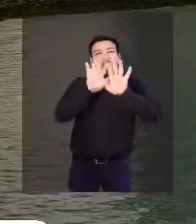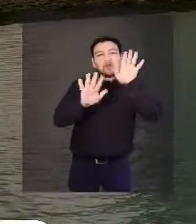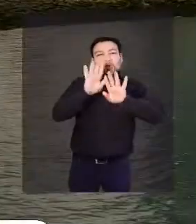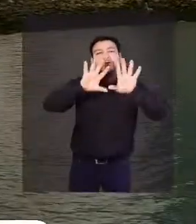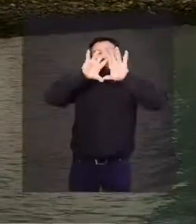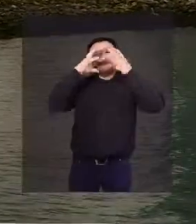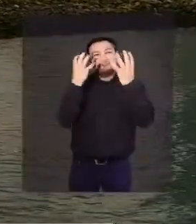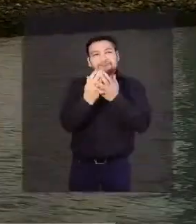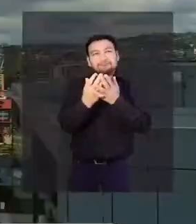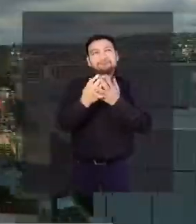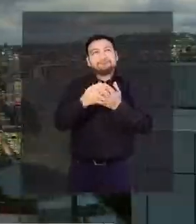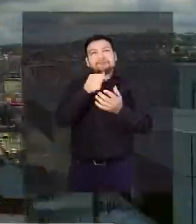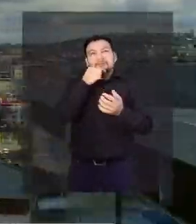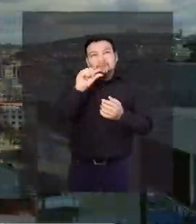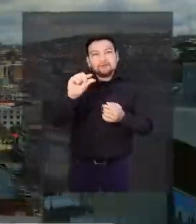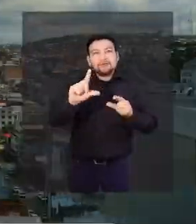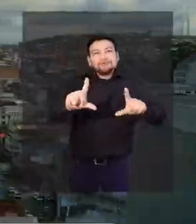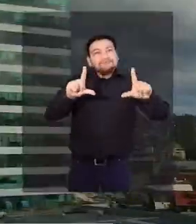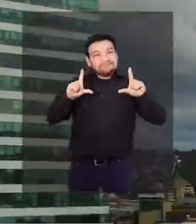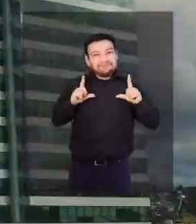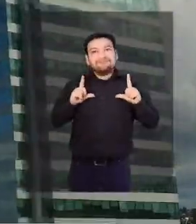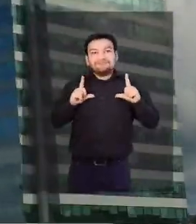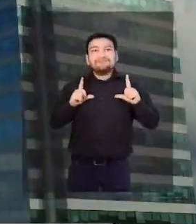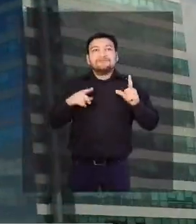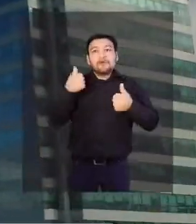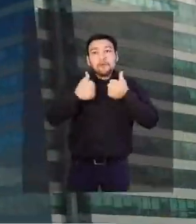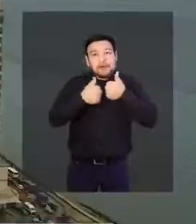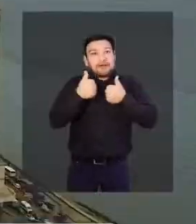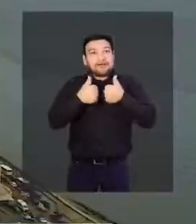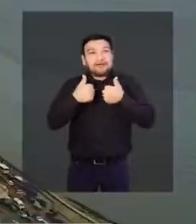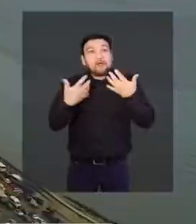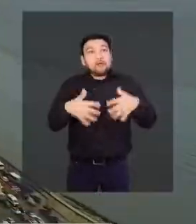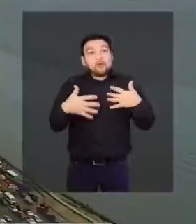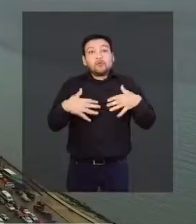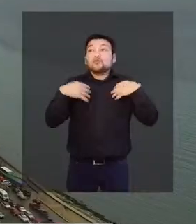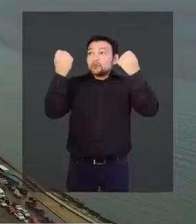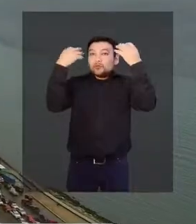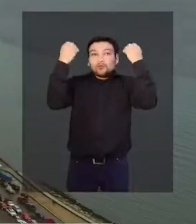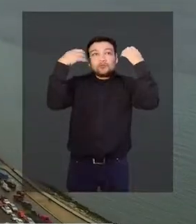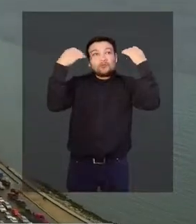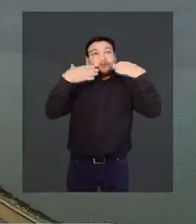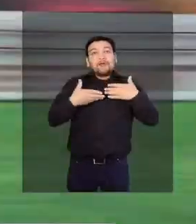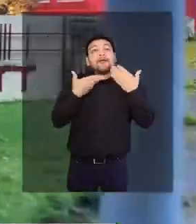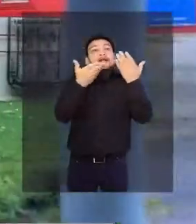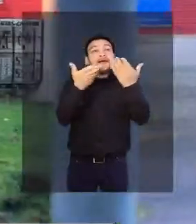región de los lagos ha generado una creciente necesidad de profesionales en la zona.